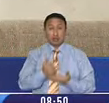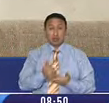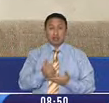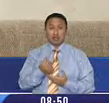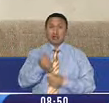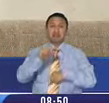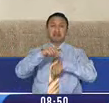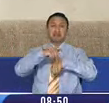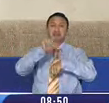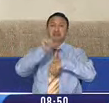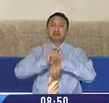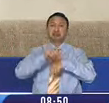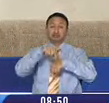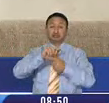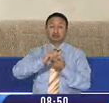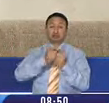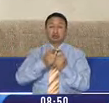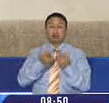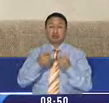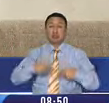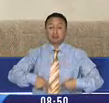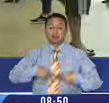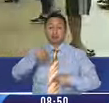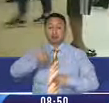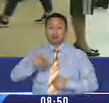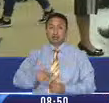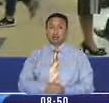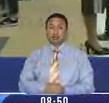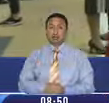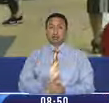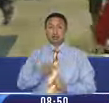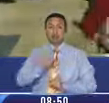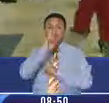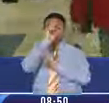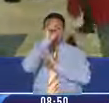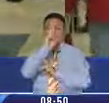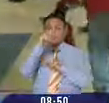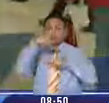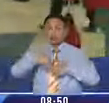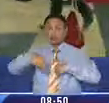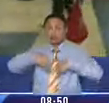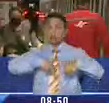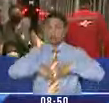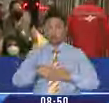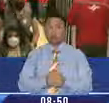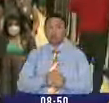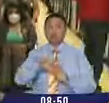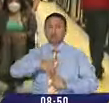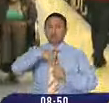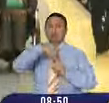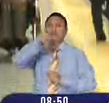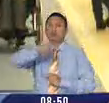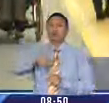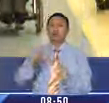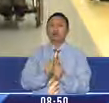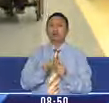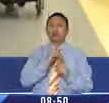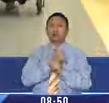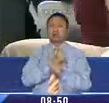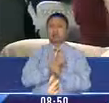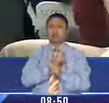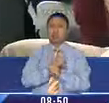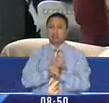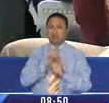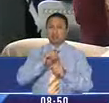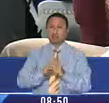significar un cambio importante en la vida de la gente. Respetar la direccionalidad de los accesos, dar prioridad a las personas con discapacidad de